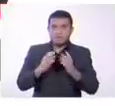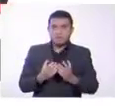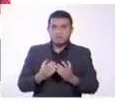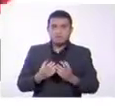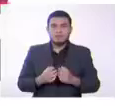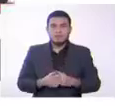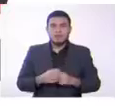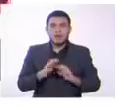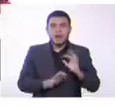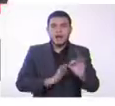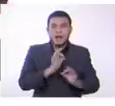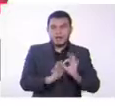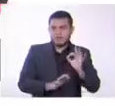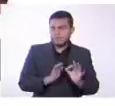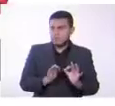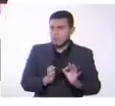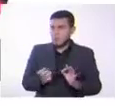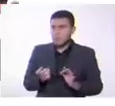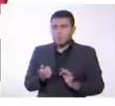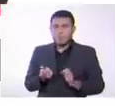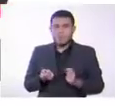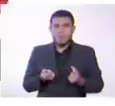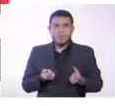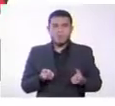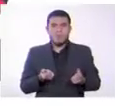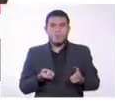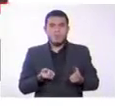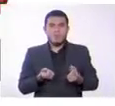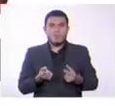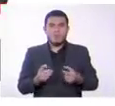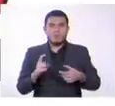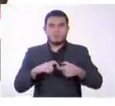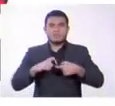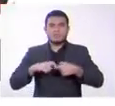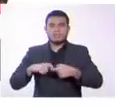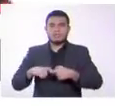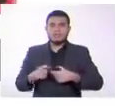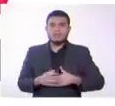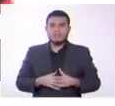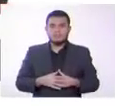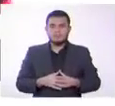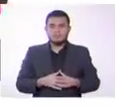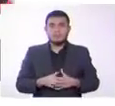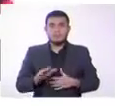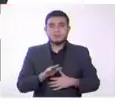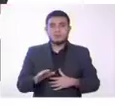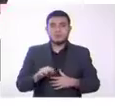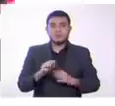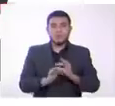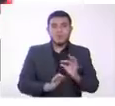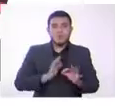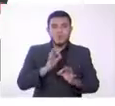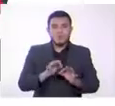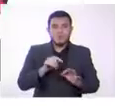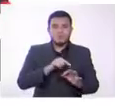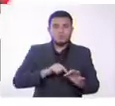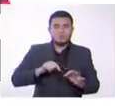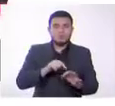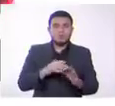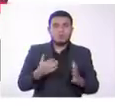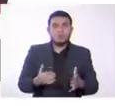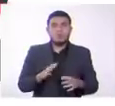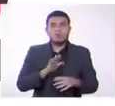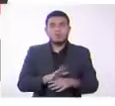átomos tan cercanos unos de otros, interaccionan sus núcleos junto con sus